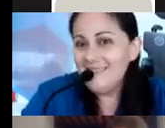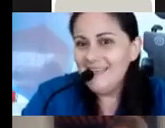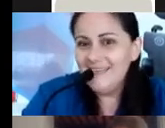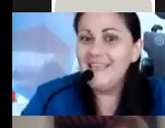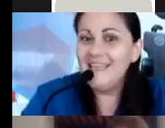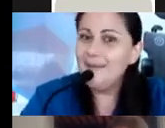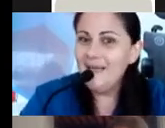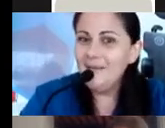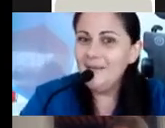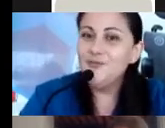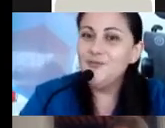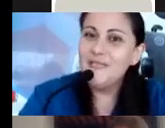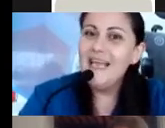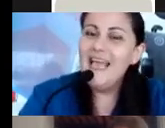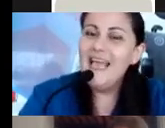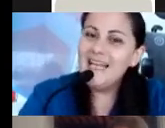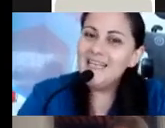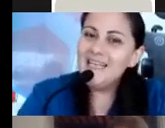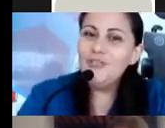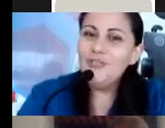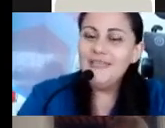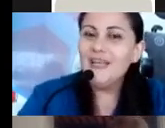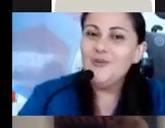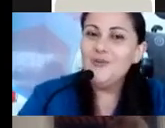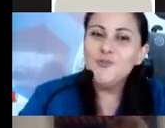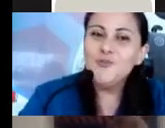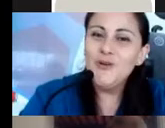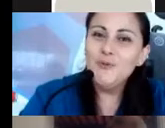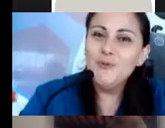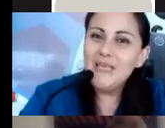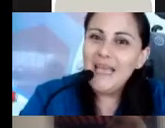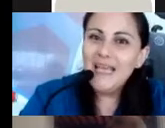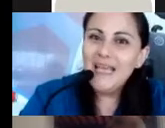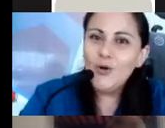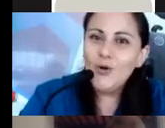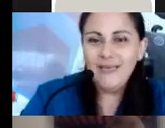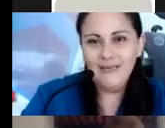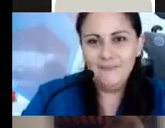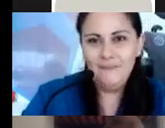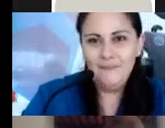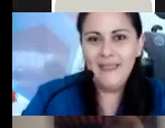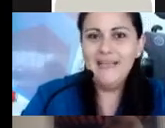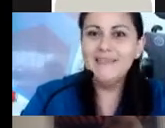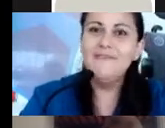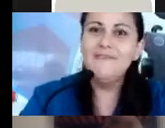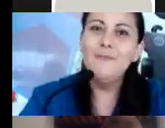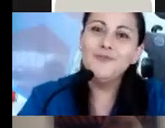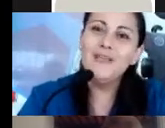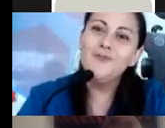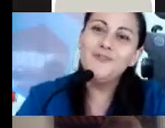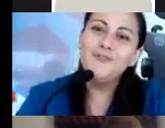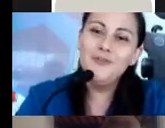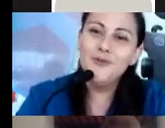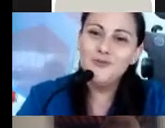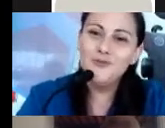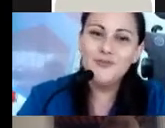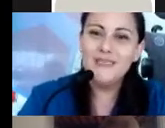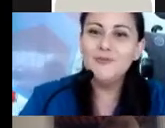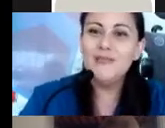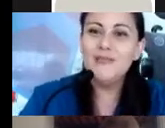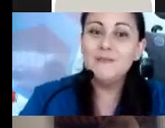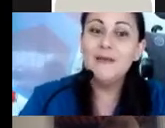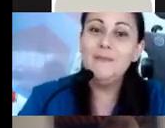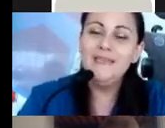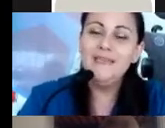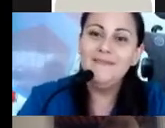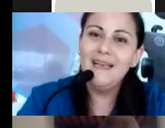base, ya es la pelvis. Entonces, esa cuñita que nosotros ponemos en el cojín es ese famoso taconcito que nosotros hacemos tal